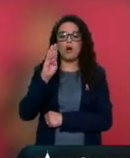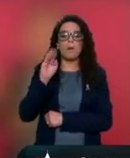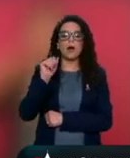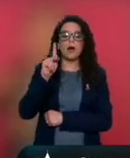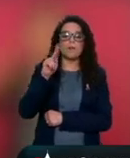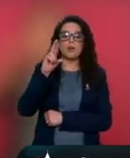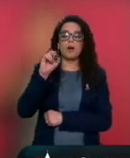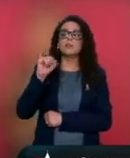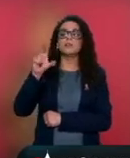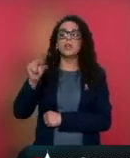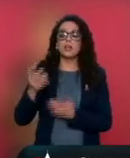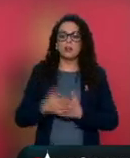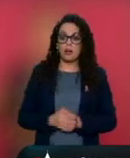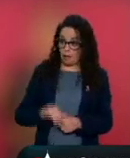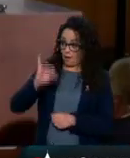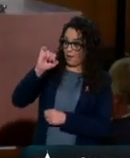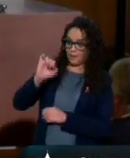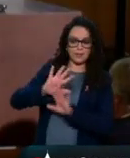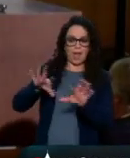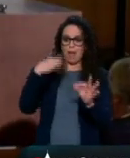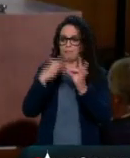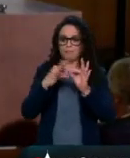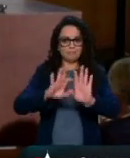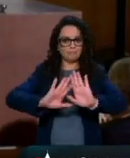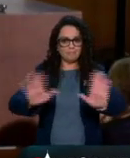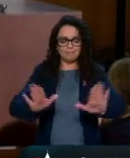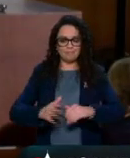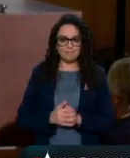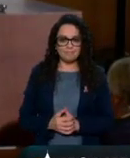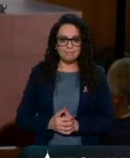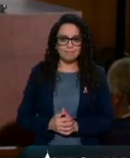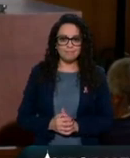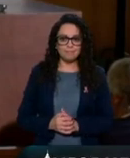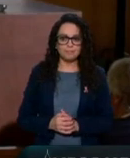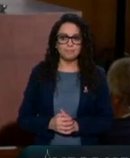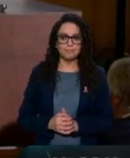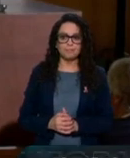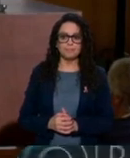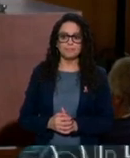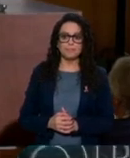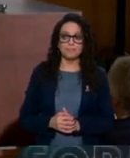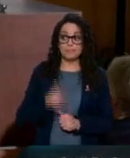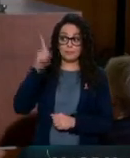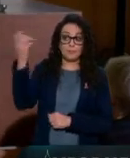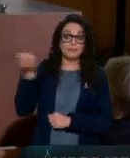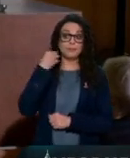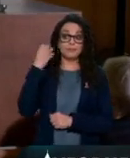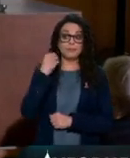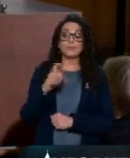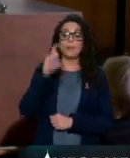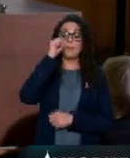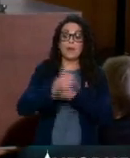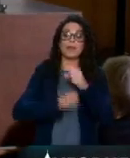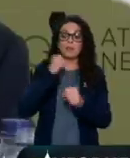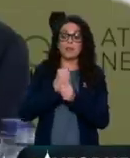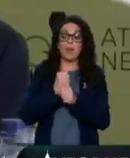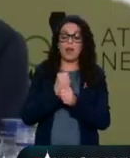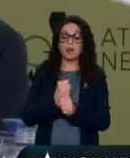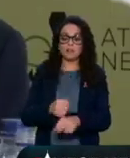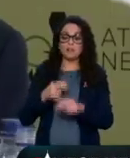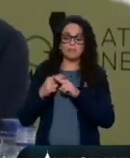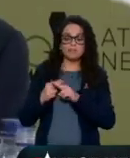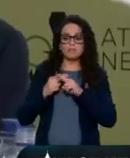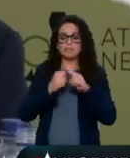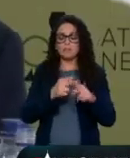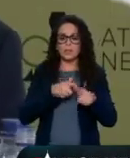no. Ya. Y para no quedarse atrás, en el foro 20 años de FIL, Democracia y